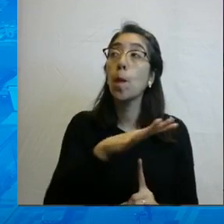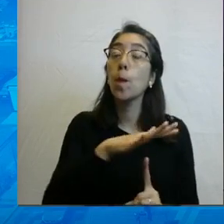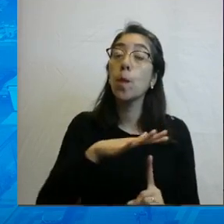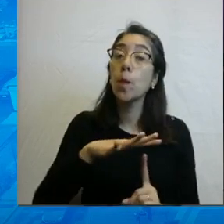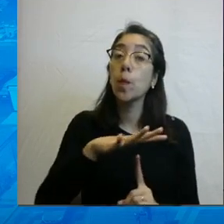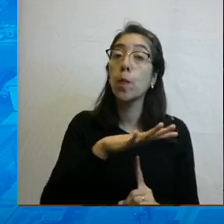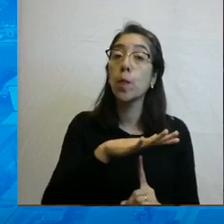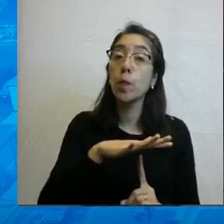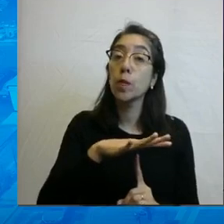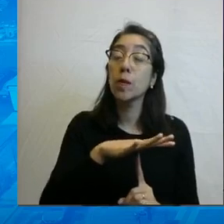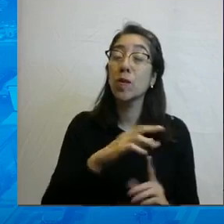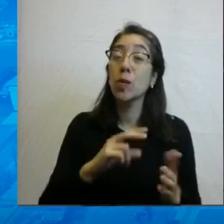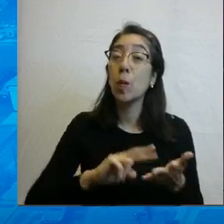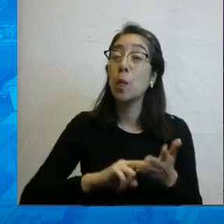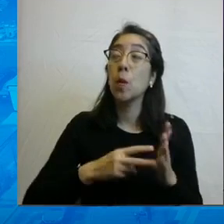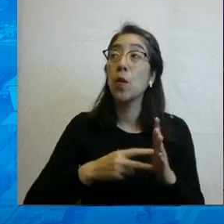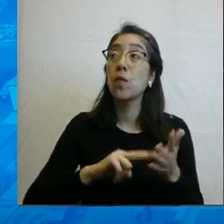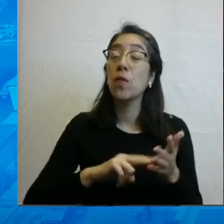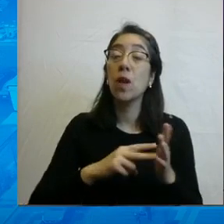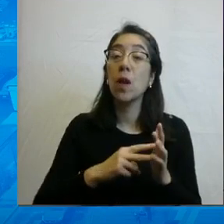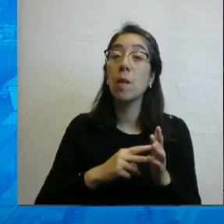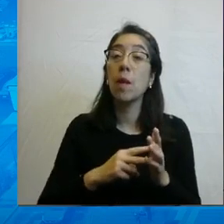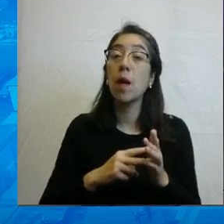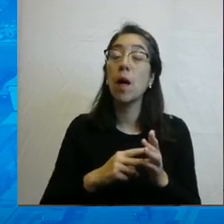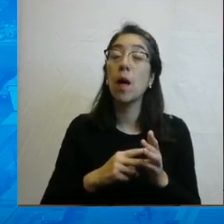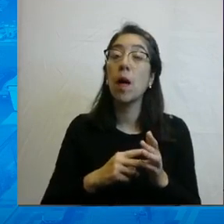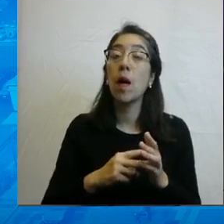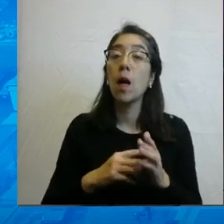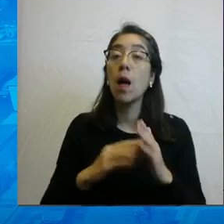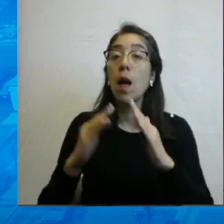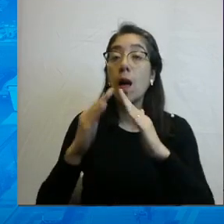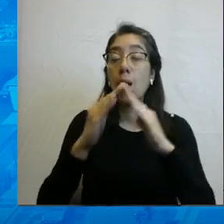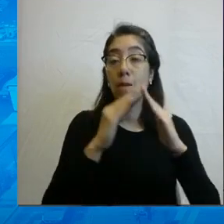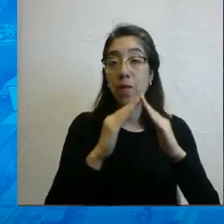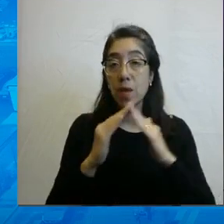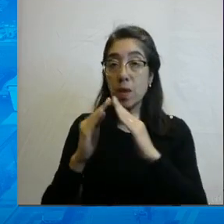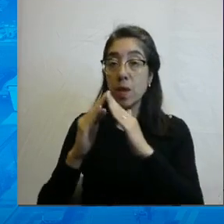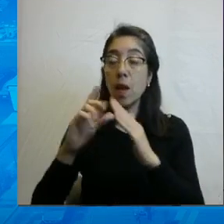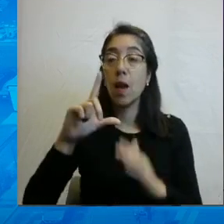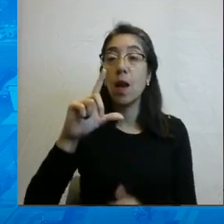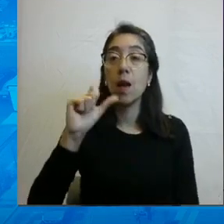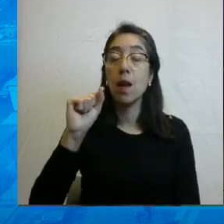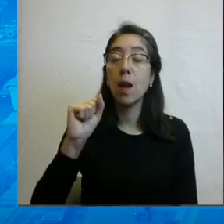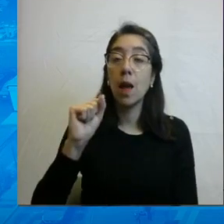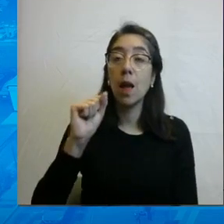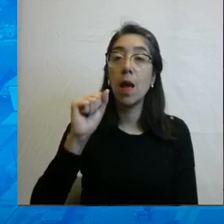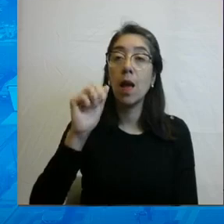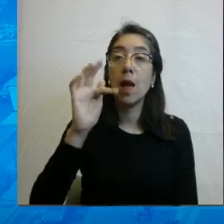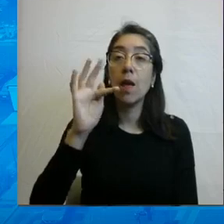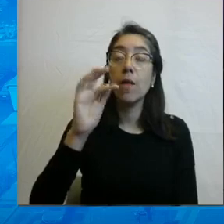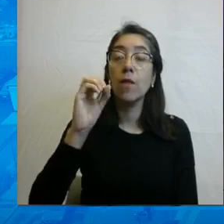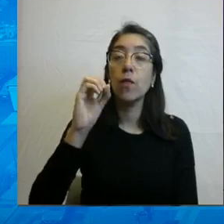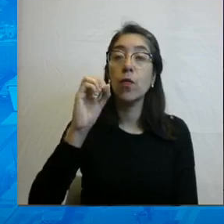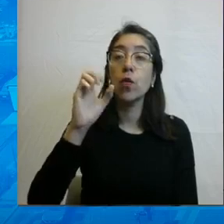Foresta. Un problema muy serio. Que hay un blog, que hay una señora